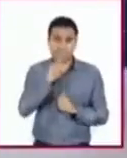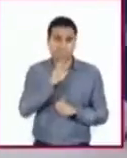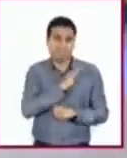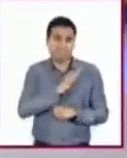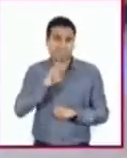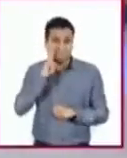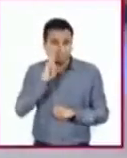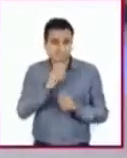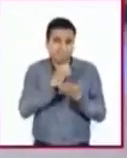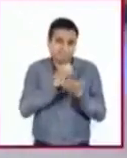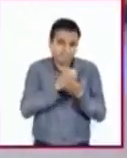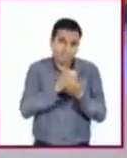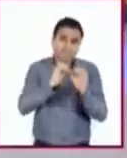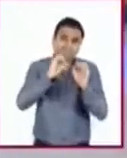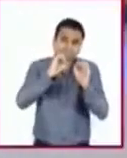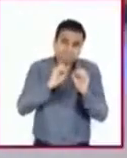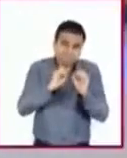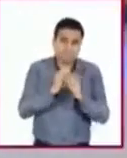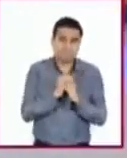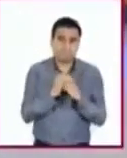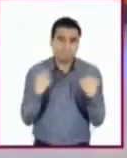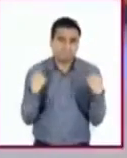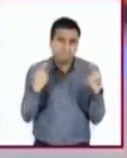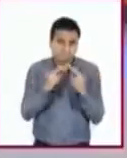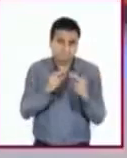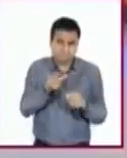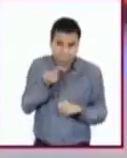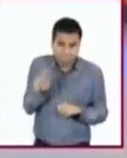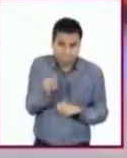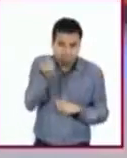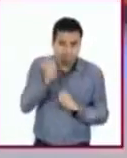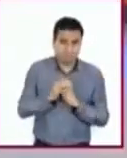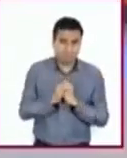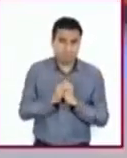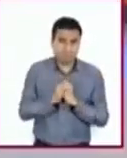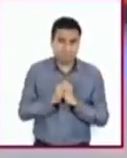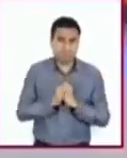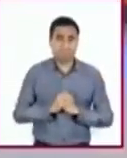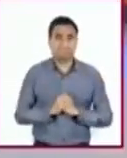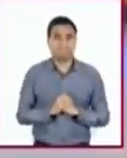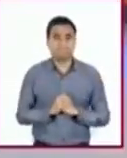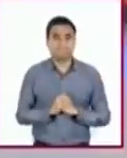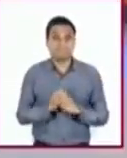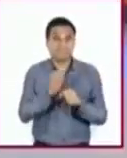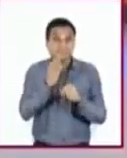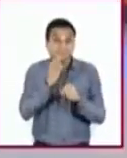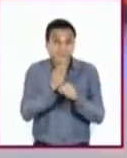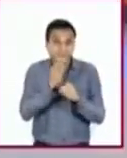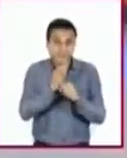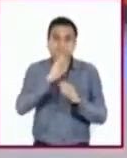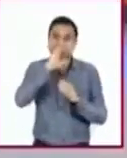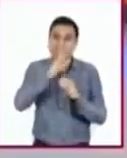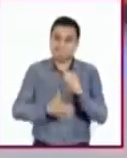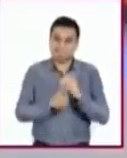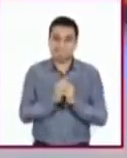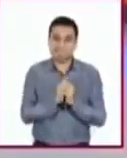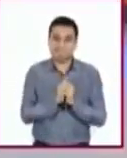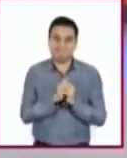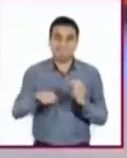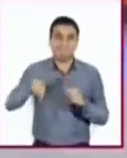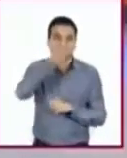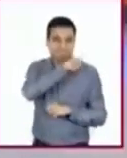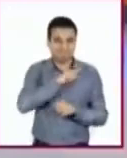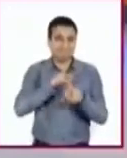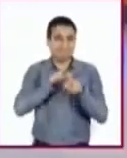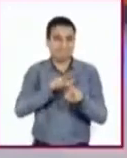sus notas o pedir retroalimentación a sus maestras o maestros. Por ahora terminamos, pero los invitamos a